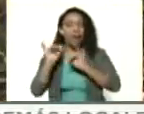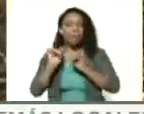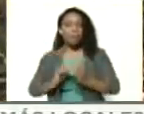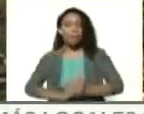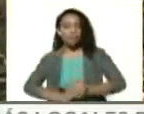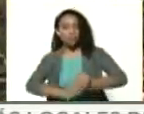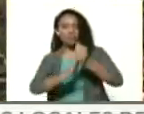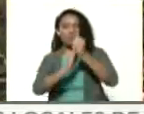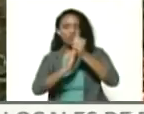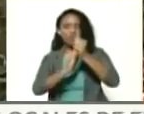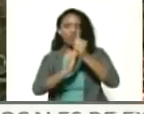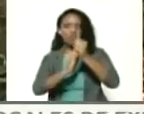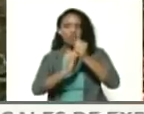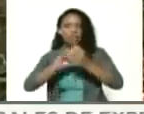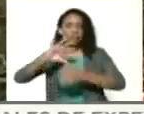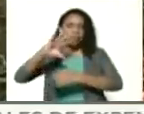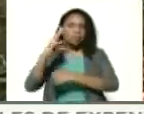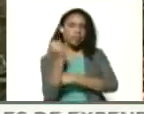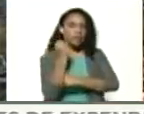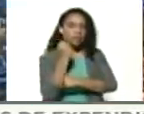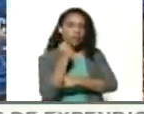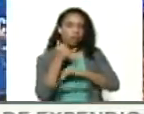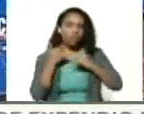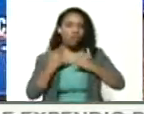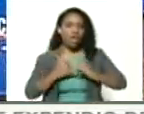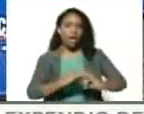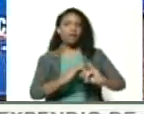dirección, rescatando a su hija.